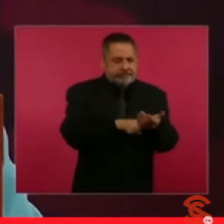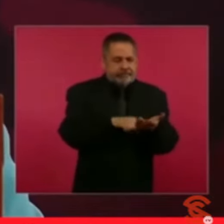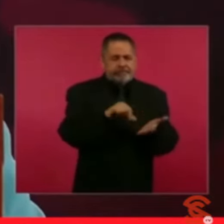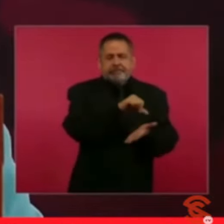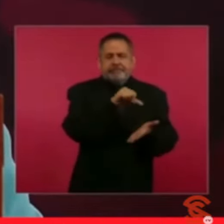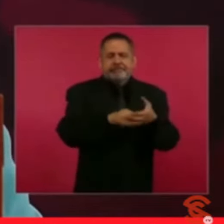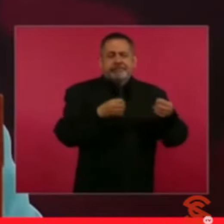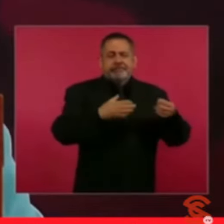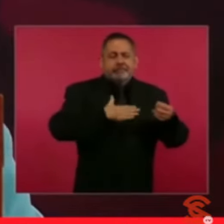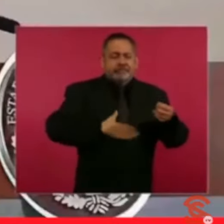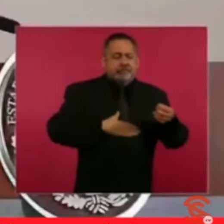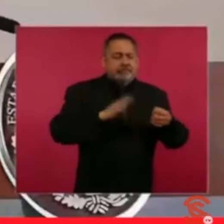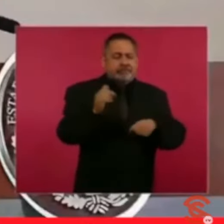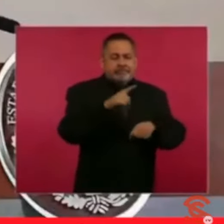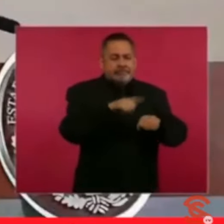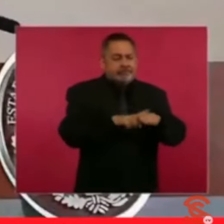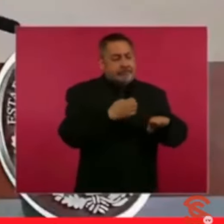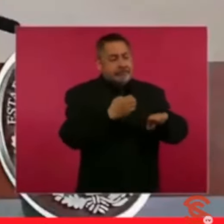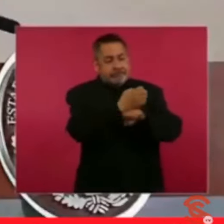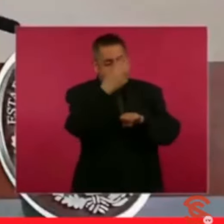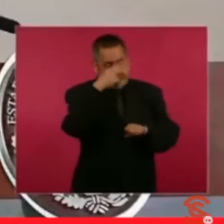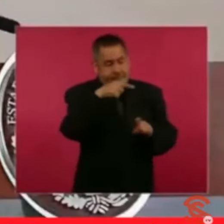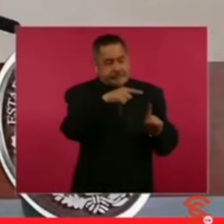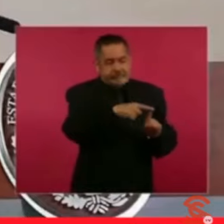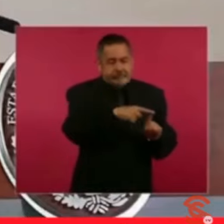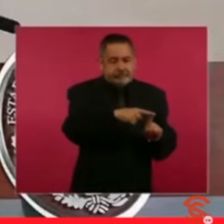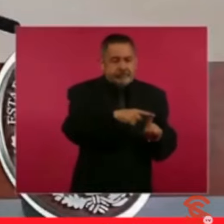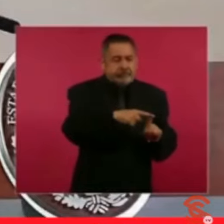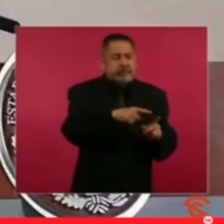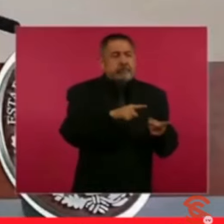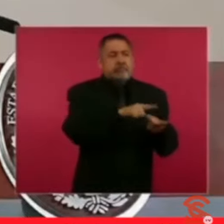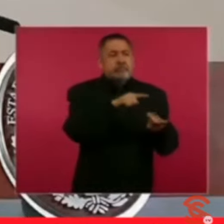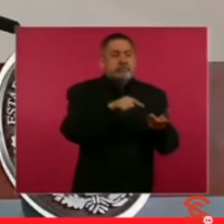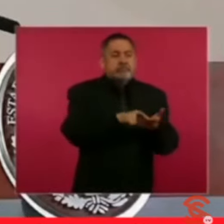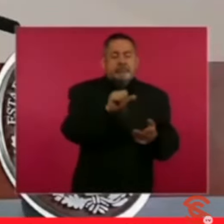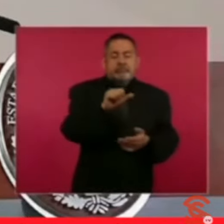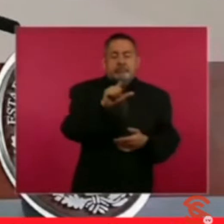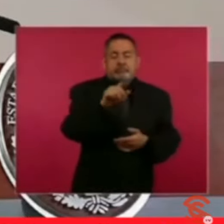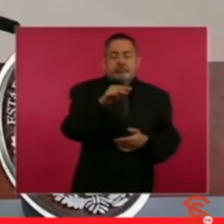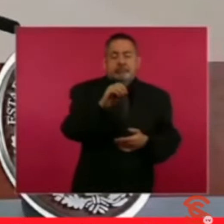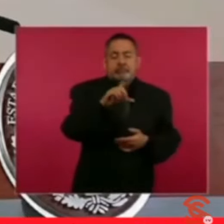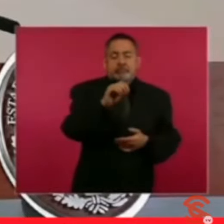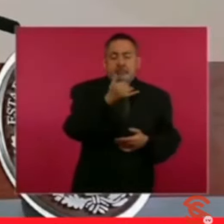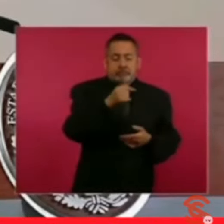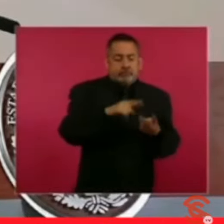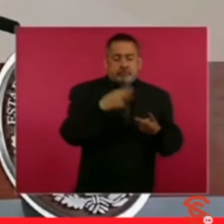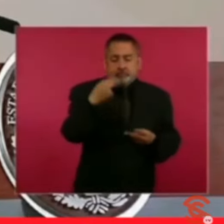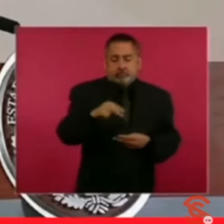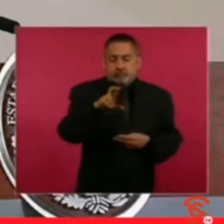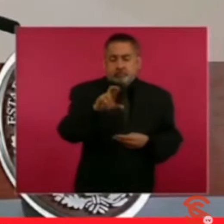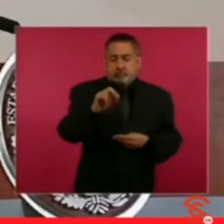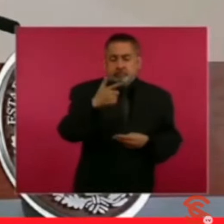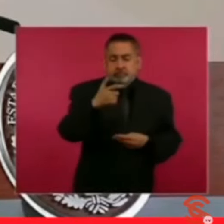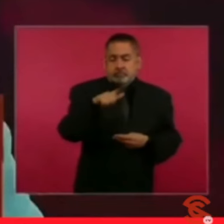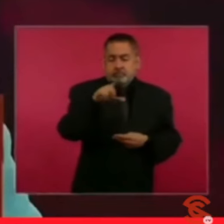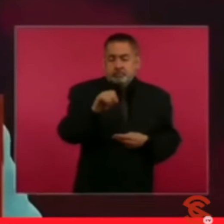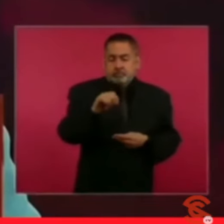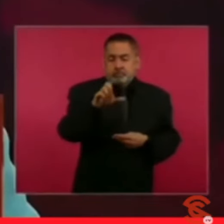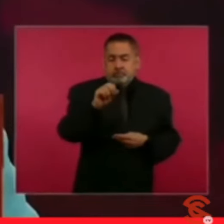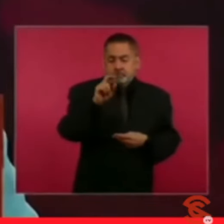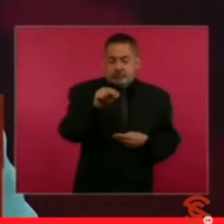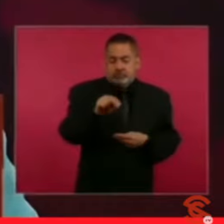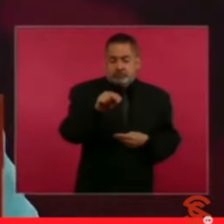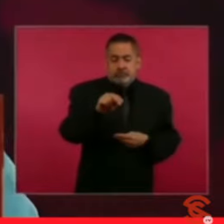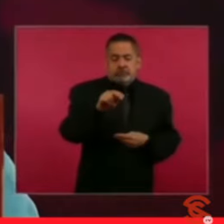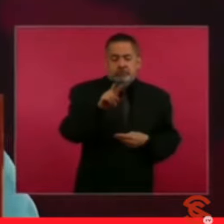Justicia Penal Federal del Estado de México, con residencia en Almoloya de Juárez, Rogelio León Díaz